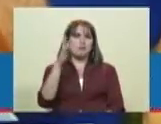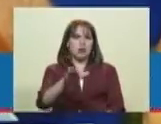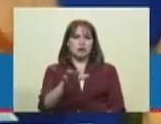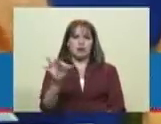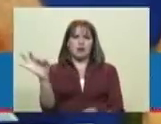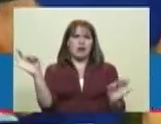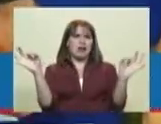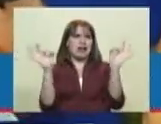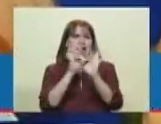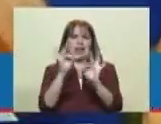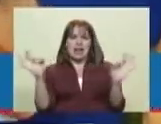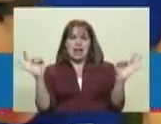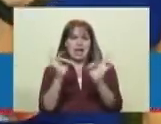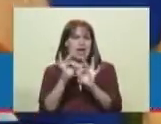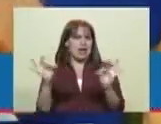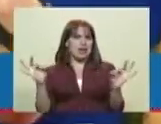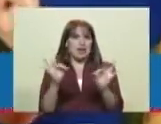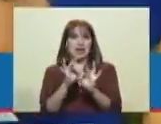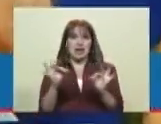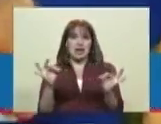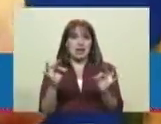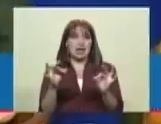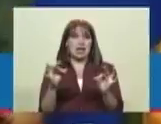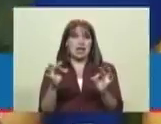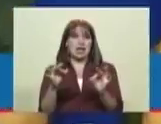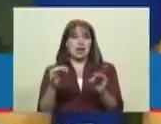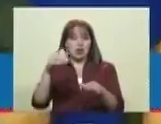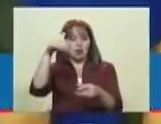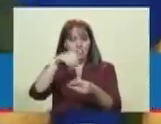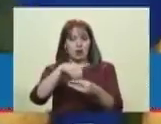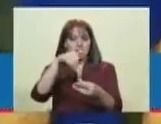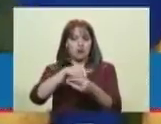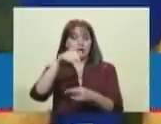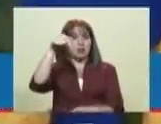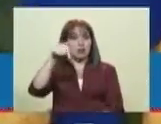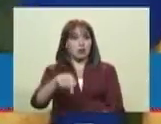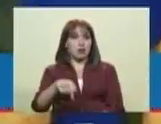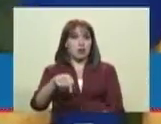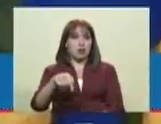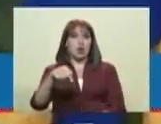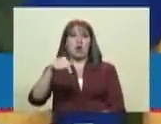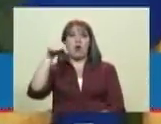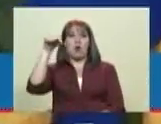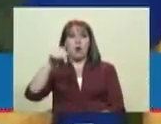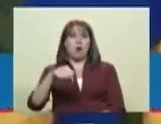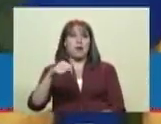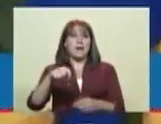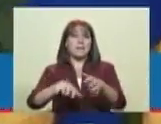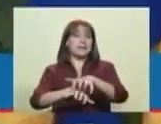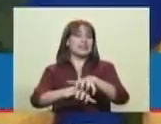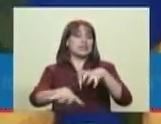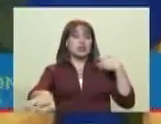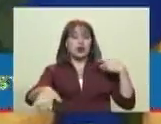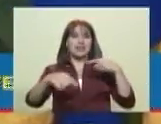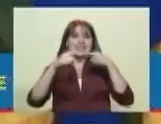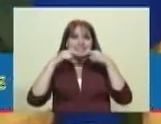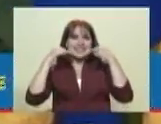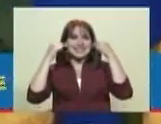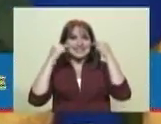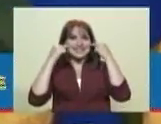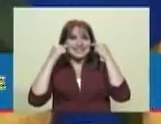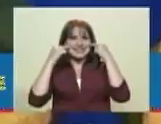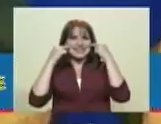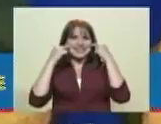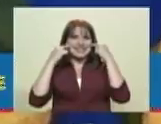fallecimiento relacionado con el evento electoral del día de hoy. Hoy lo que hubo fue millones de sonrisas de pueblo